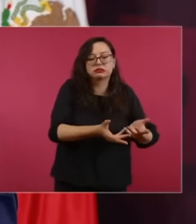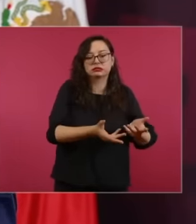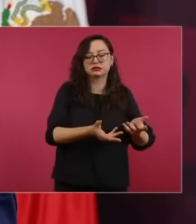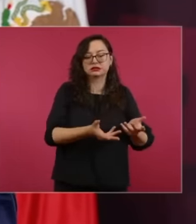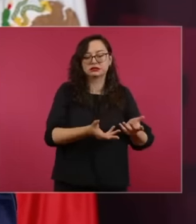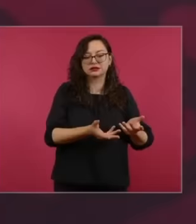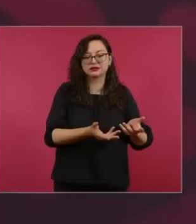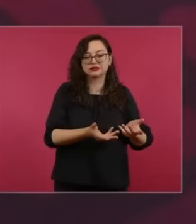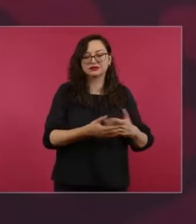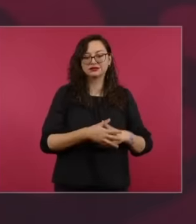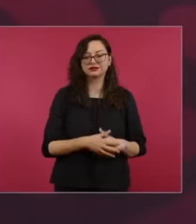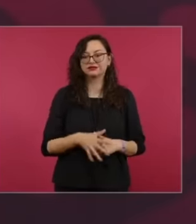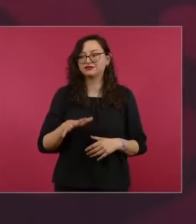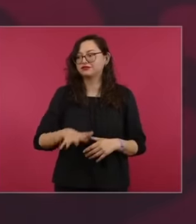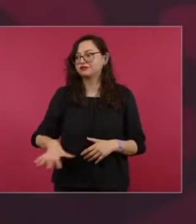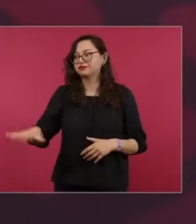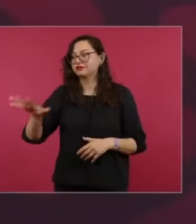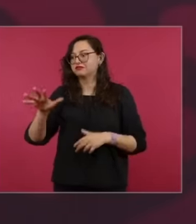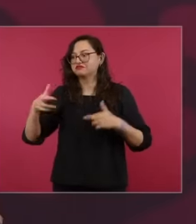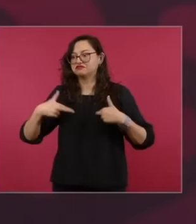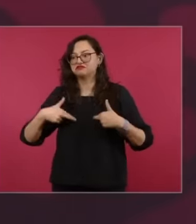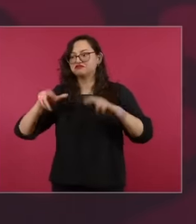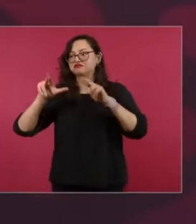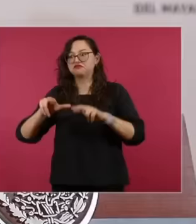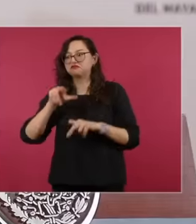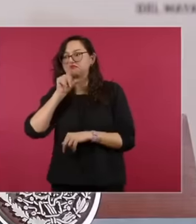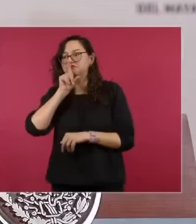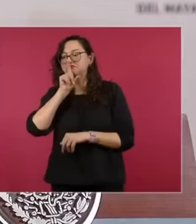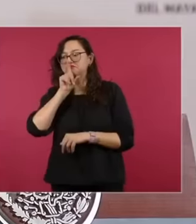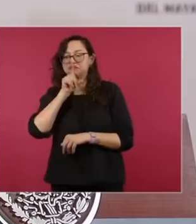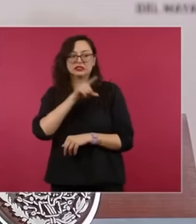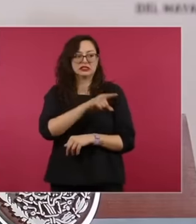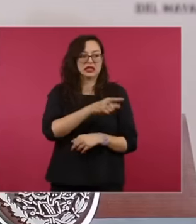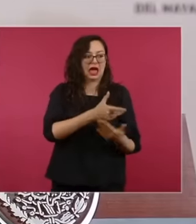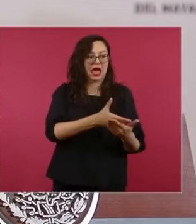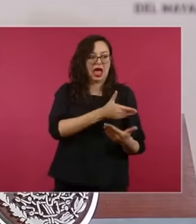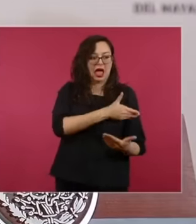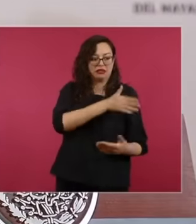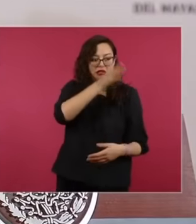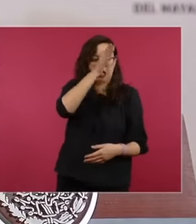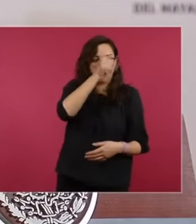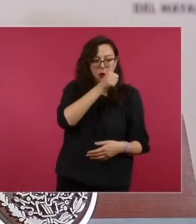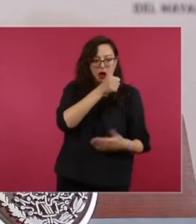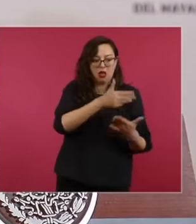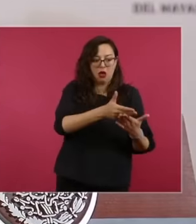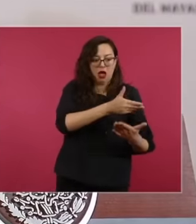No representando al pueblo de México, a nuestro querido pueblo,